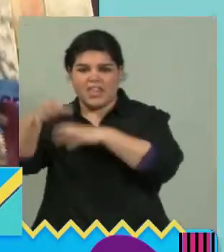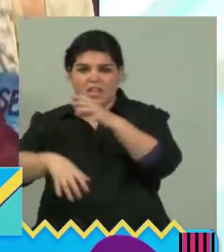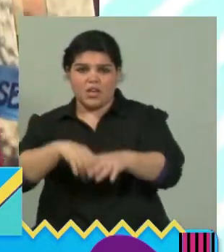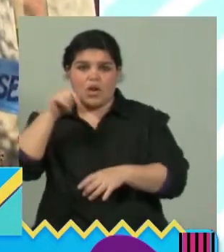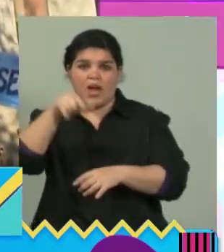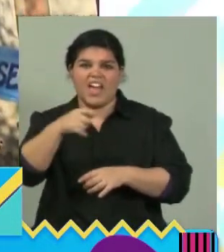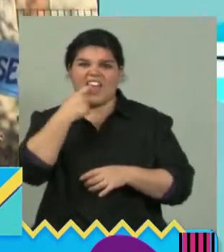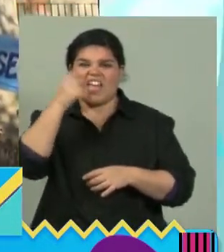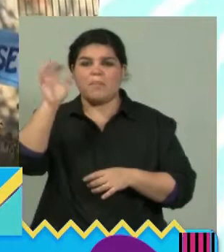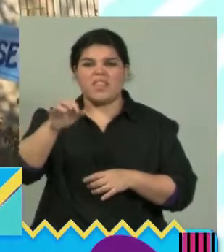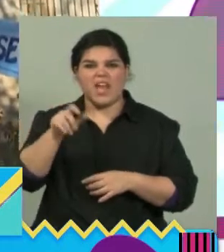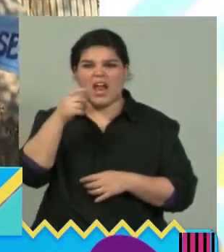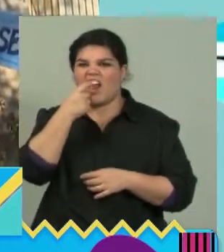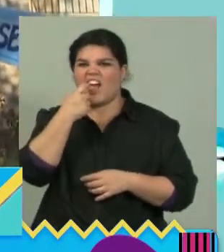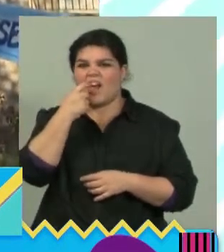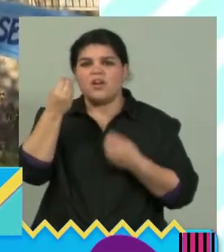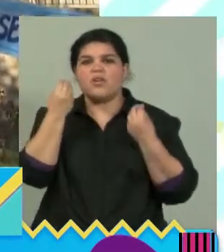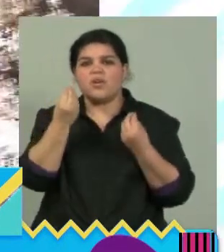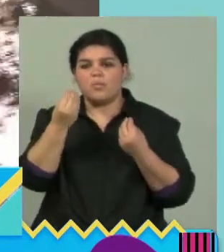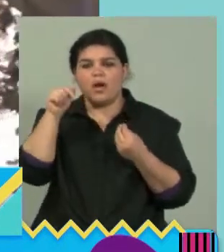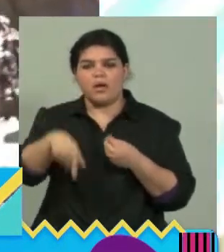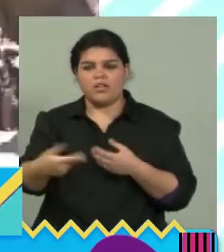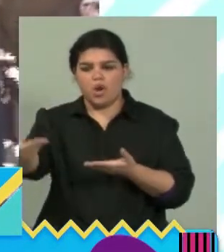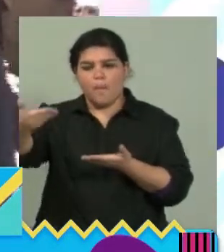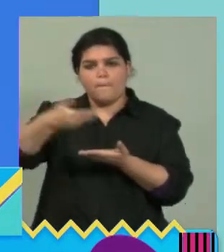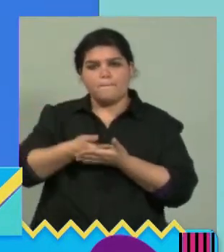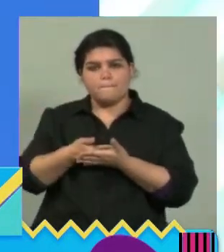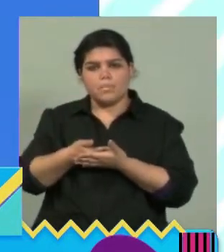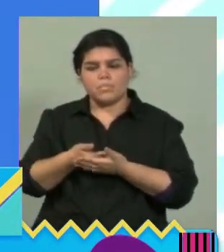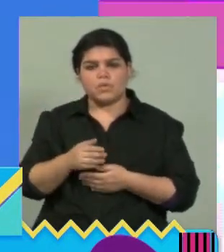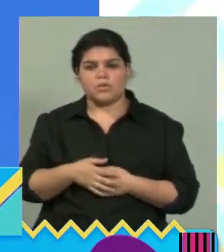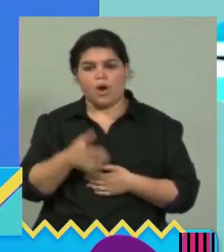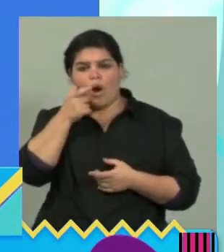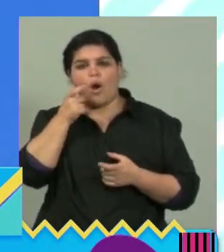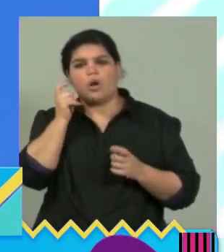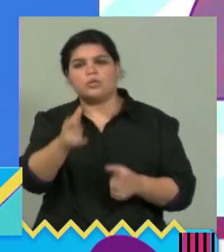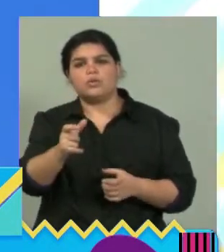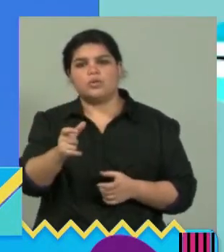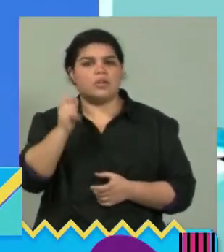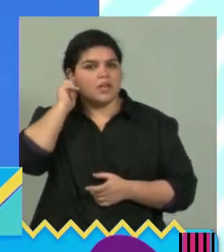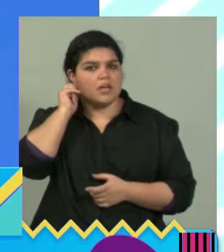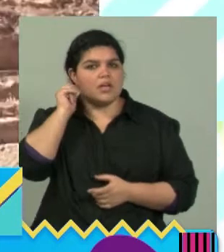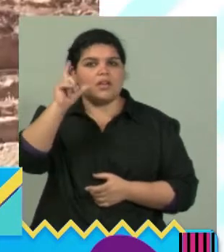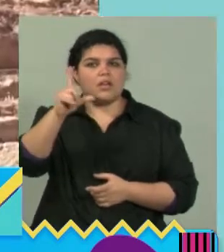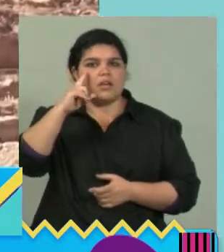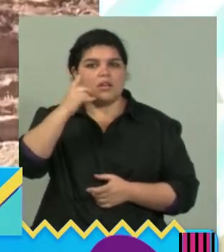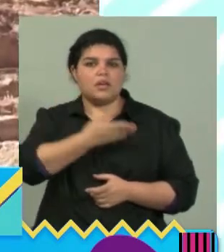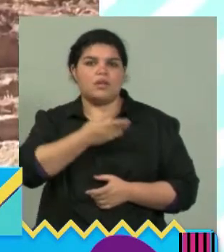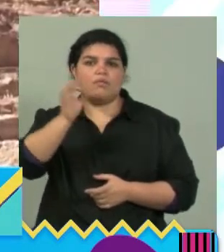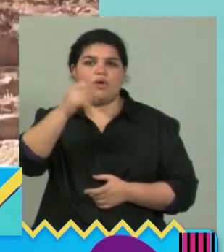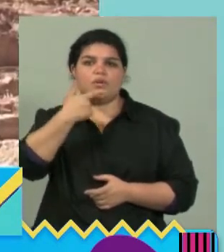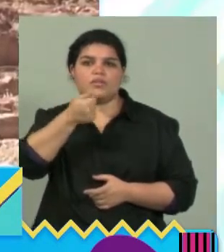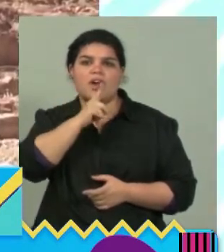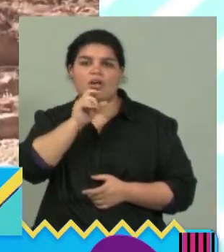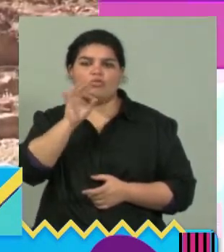metales pesados y nos vienen a proponer hacerle control de glifosato a pequeños productores. O